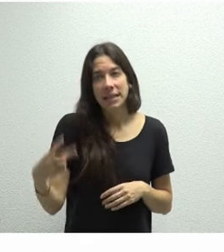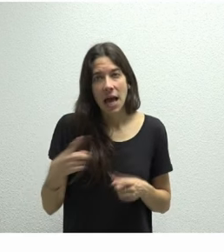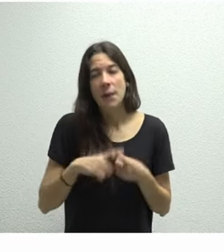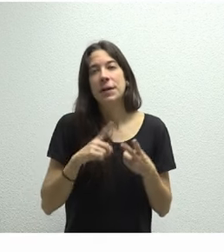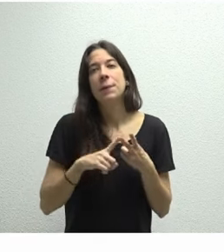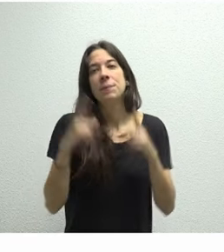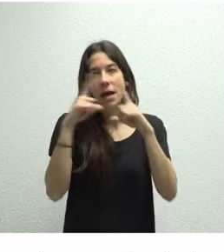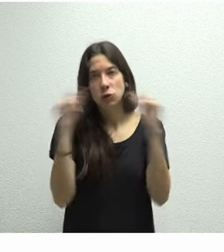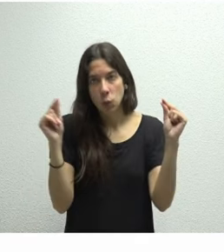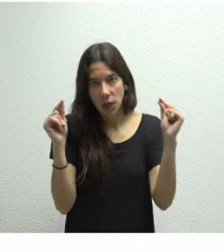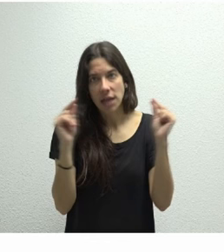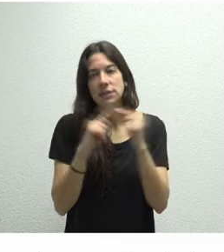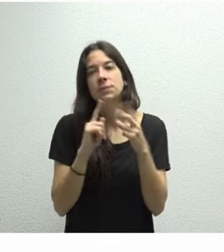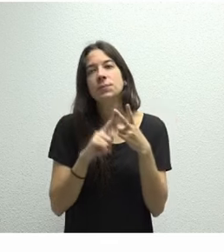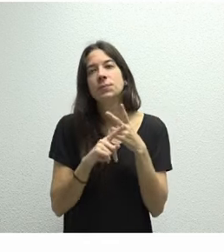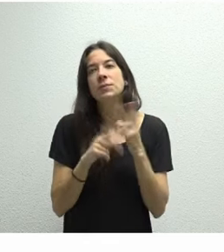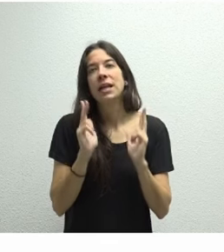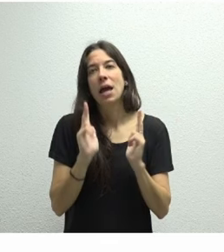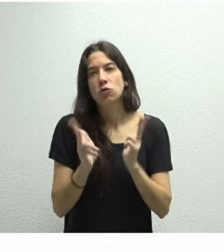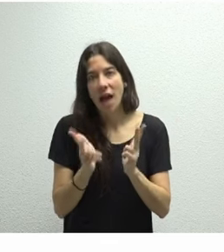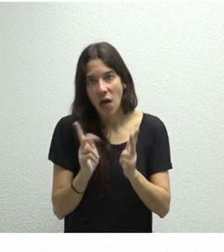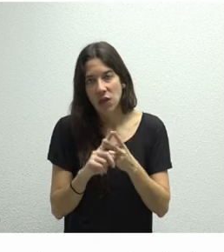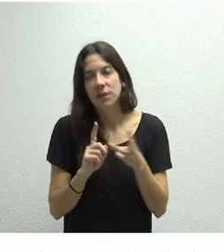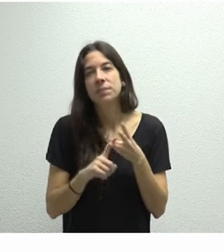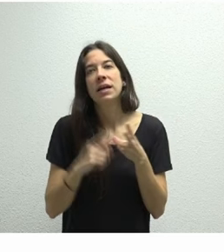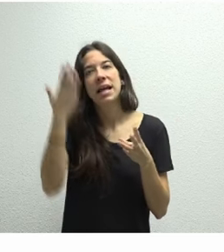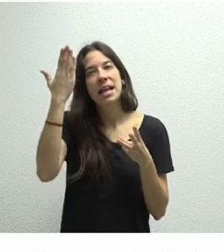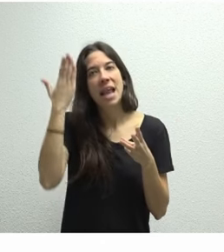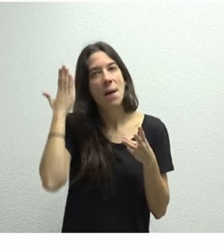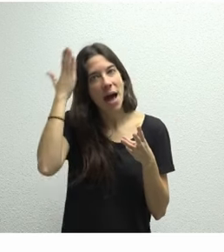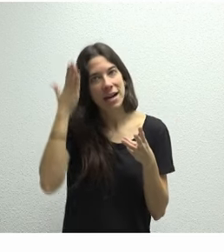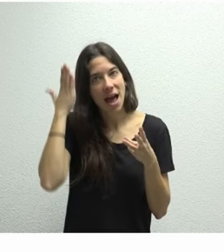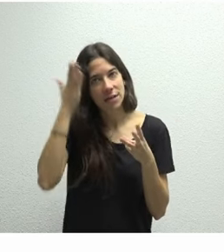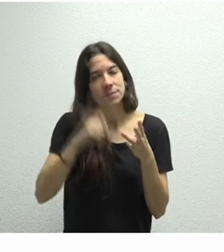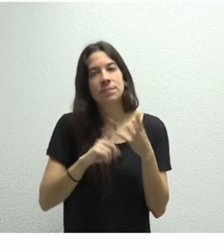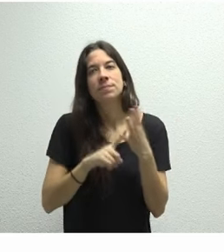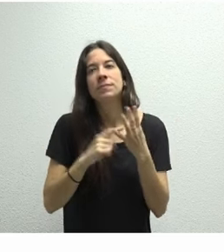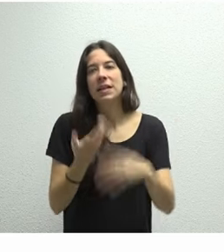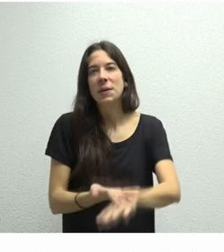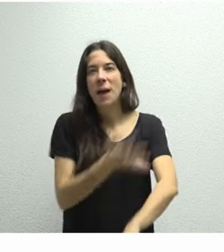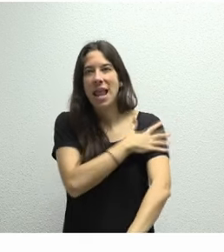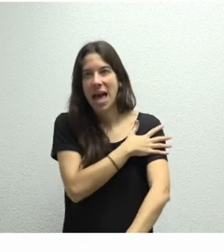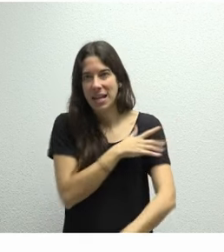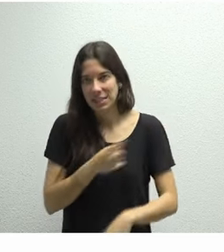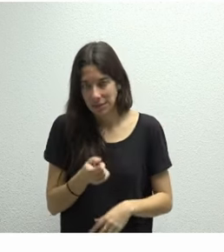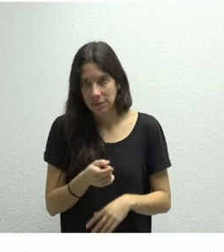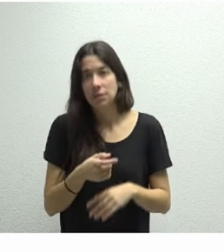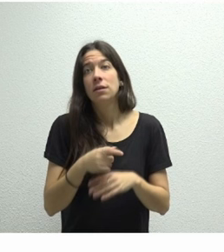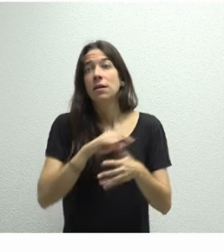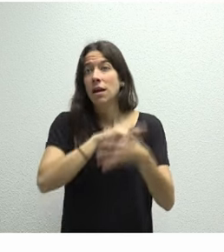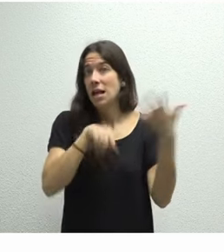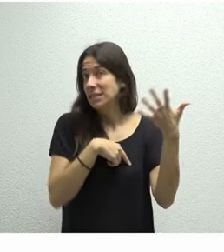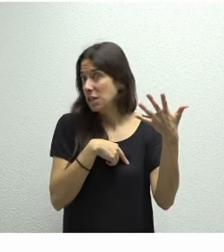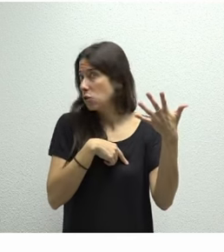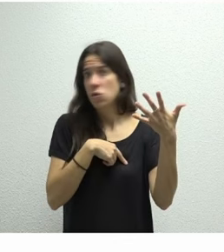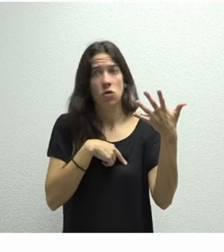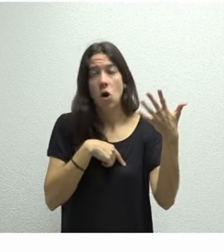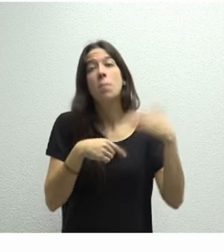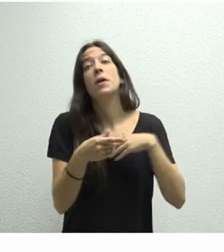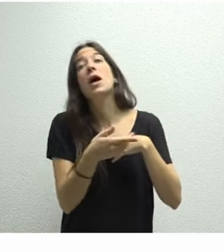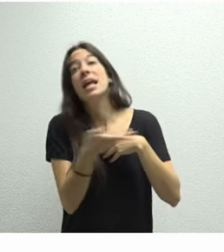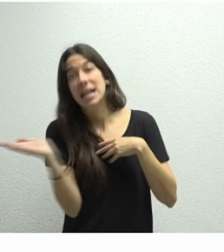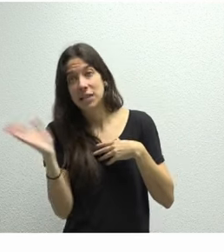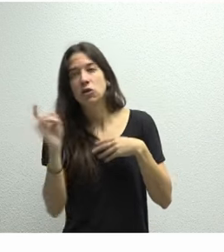Asturias euscadi y navarra y baleares el resto de comunidades eh han